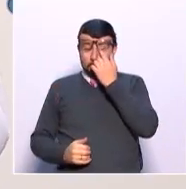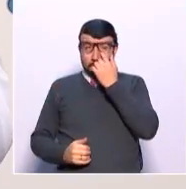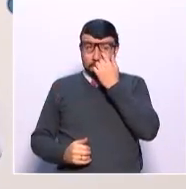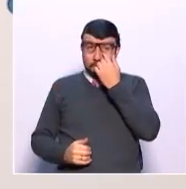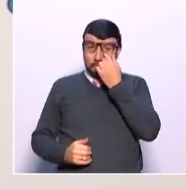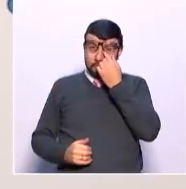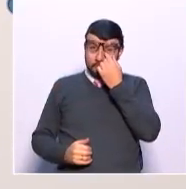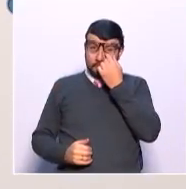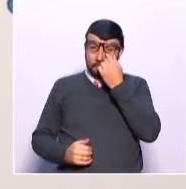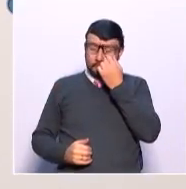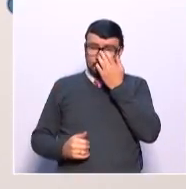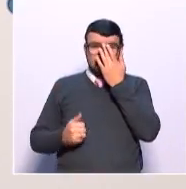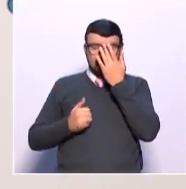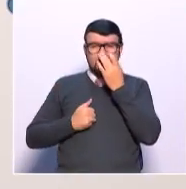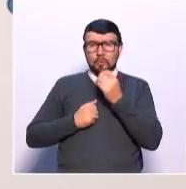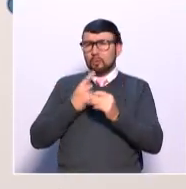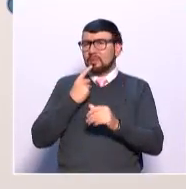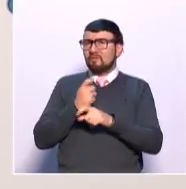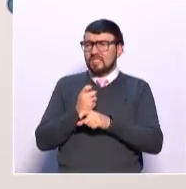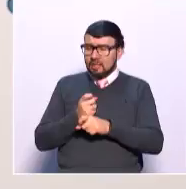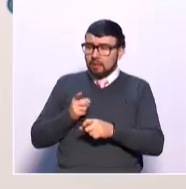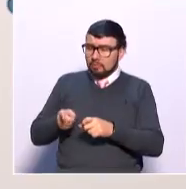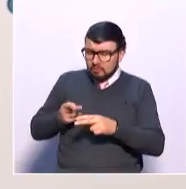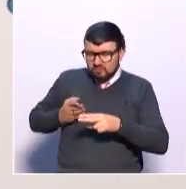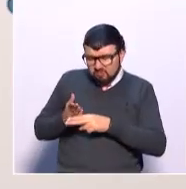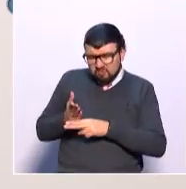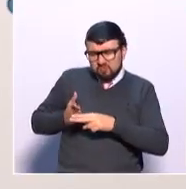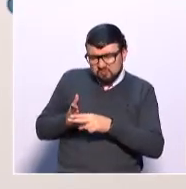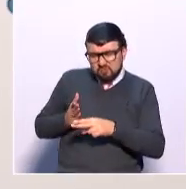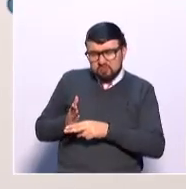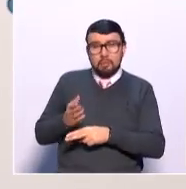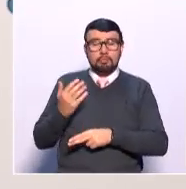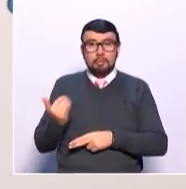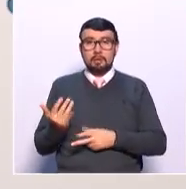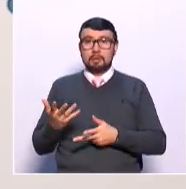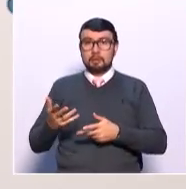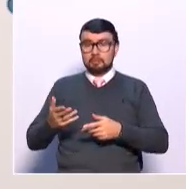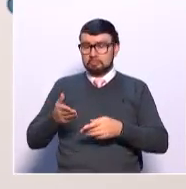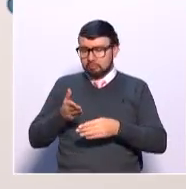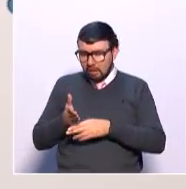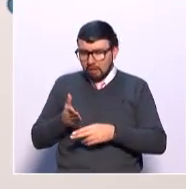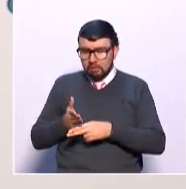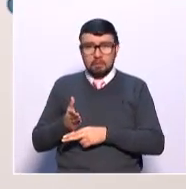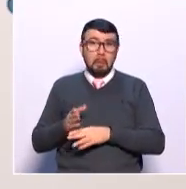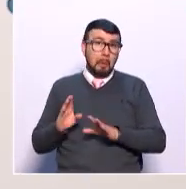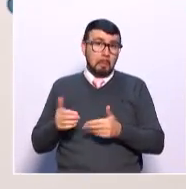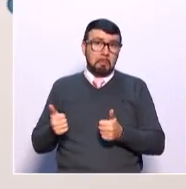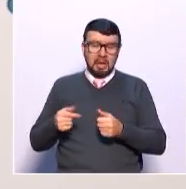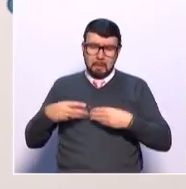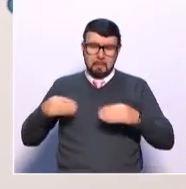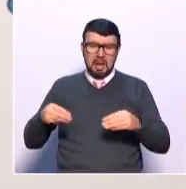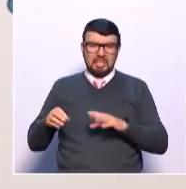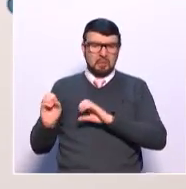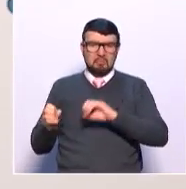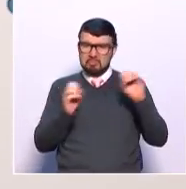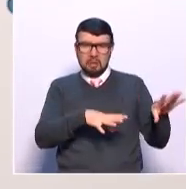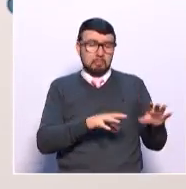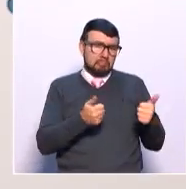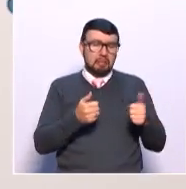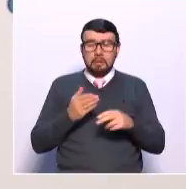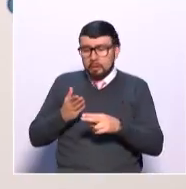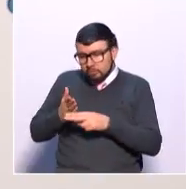para trinchar esa carne con esos cubiertos plásticos que me parece bueno que sean cubiertos desechables en los hospitales